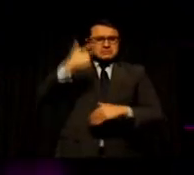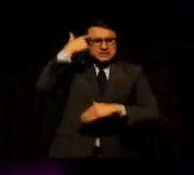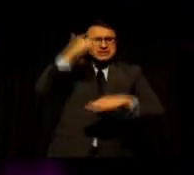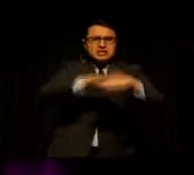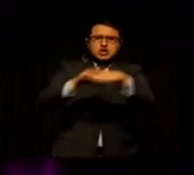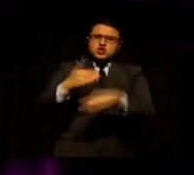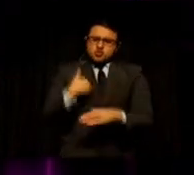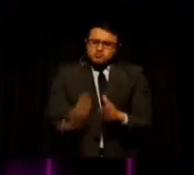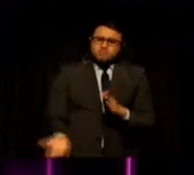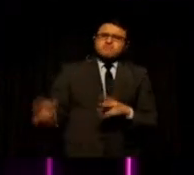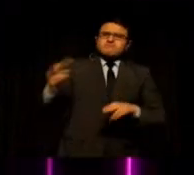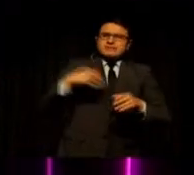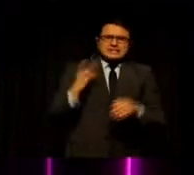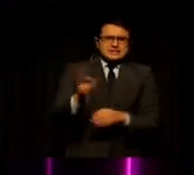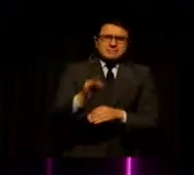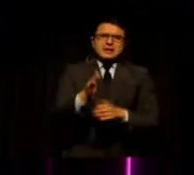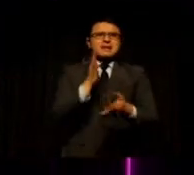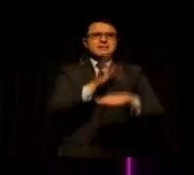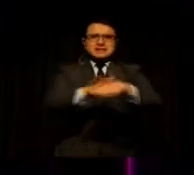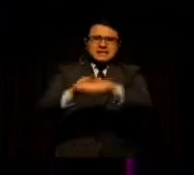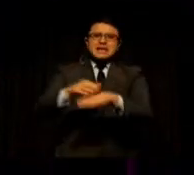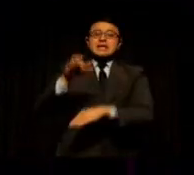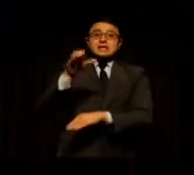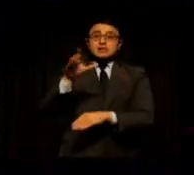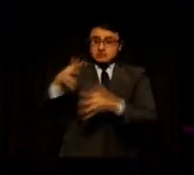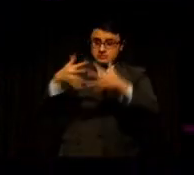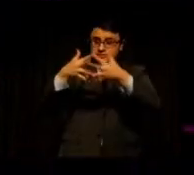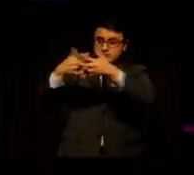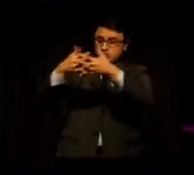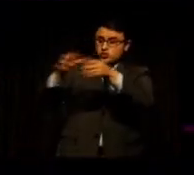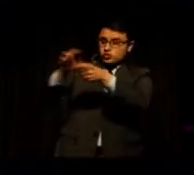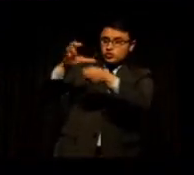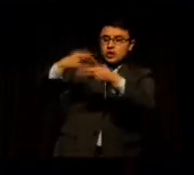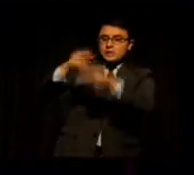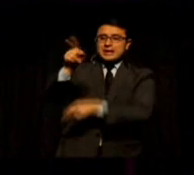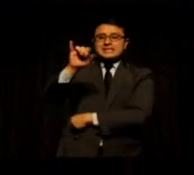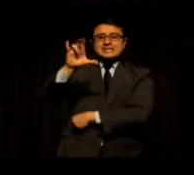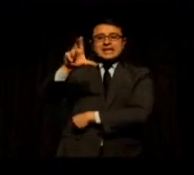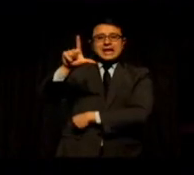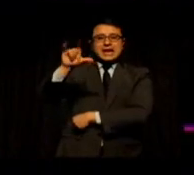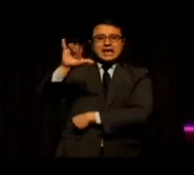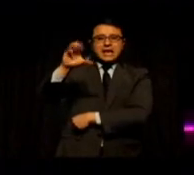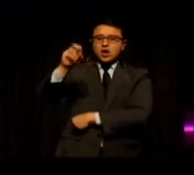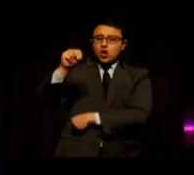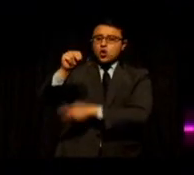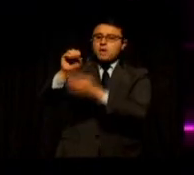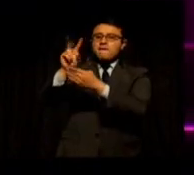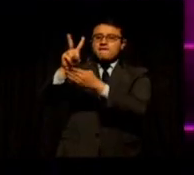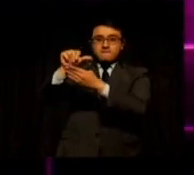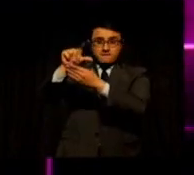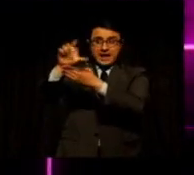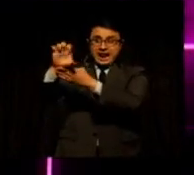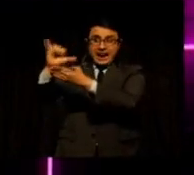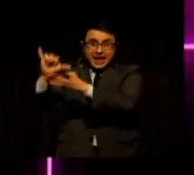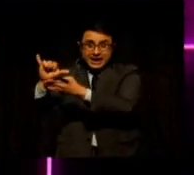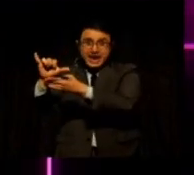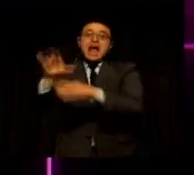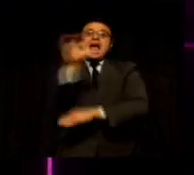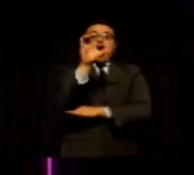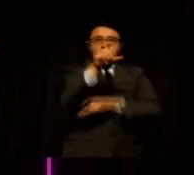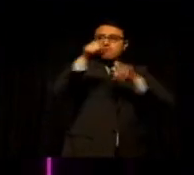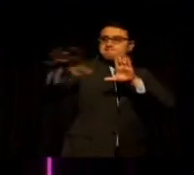cada vez más colombia tiene que ser el silicon valley de américa latina cuando decimos silicon valley a qué nos referimos